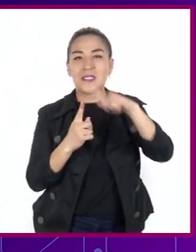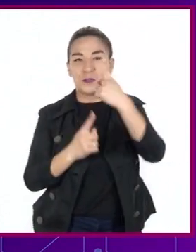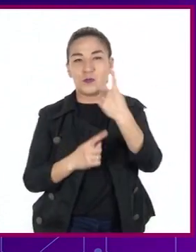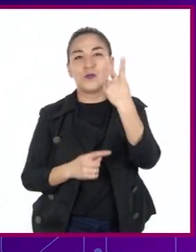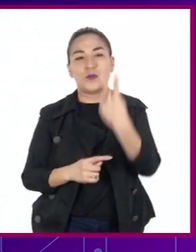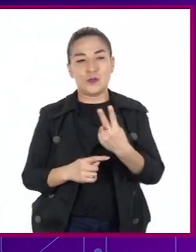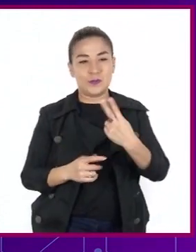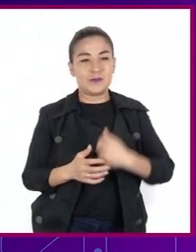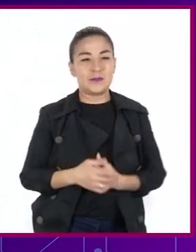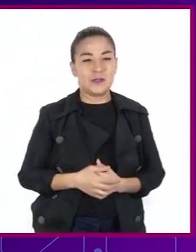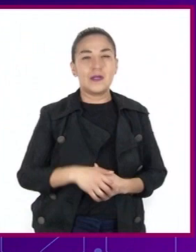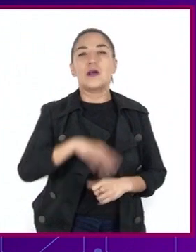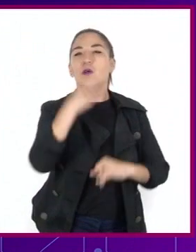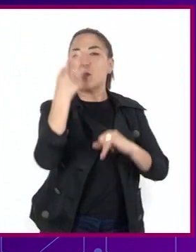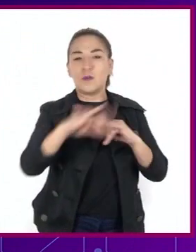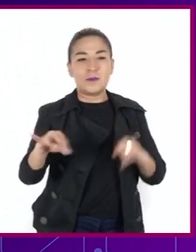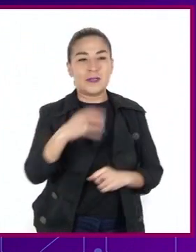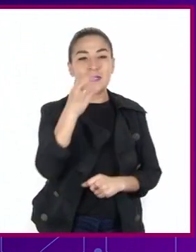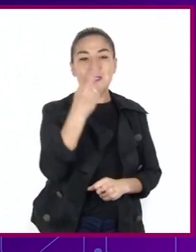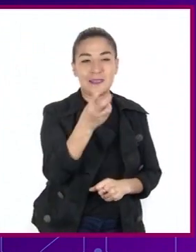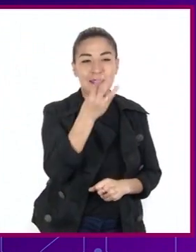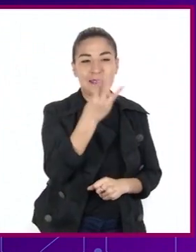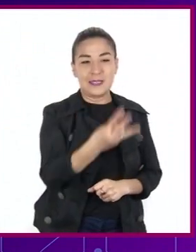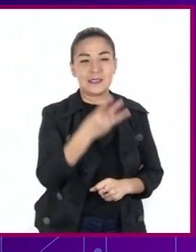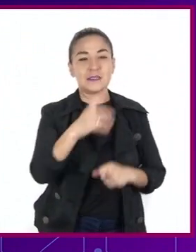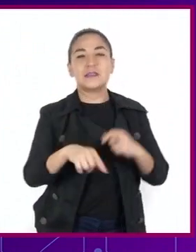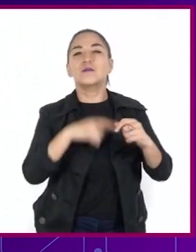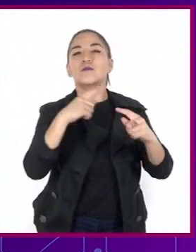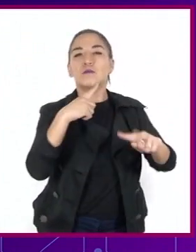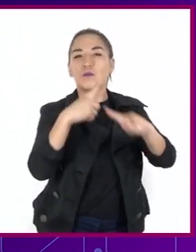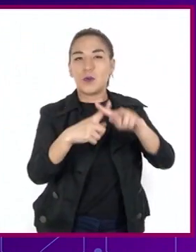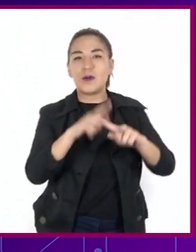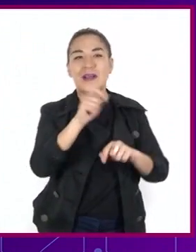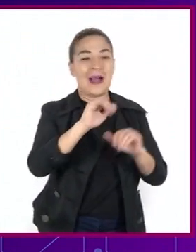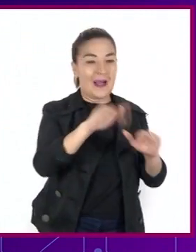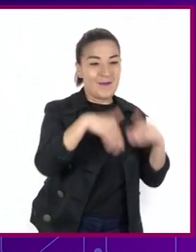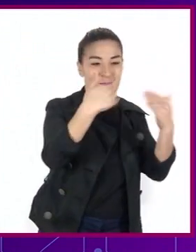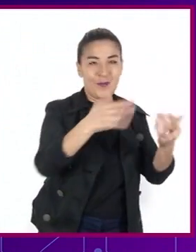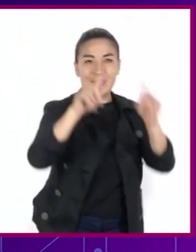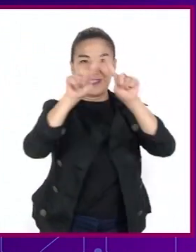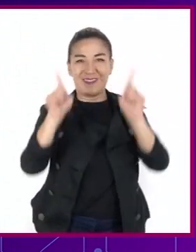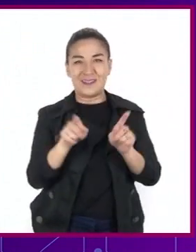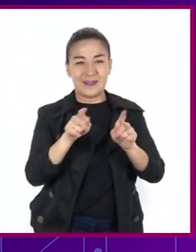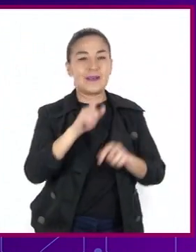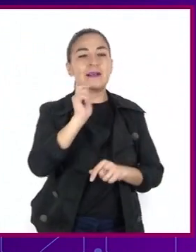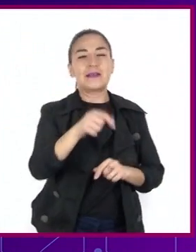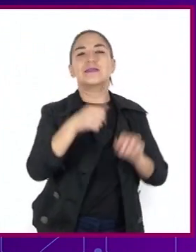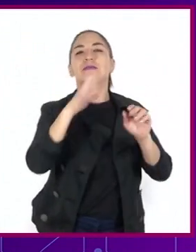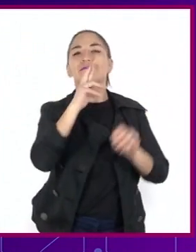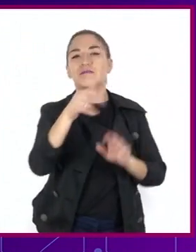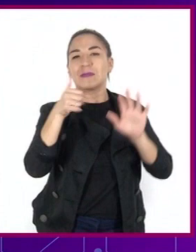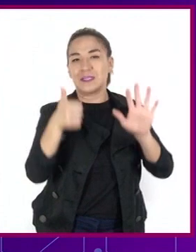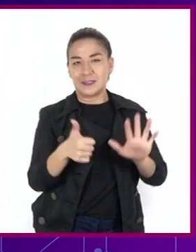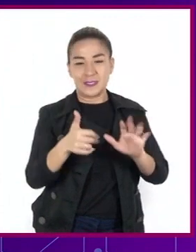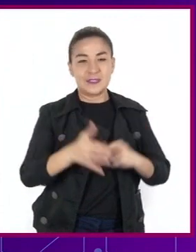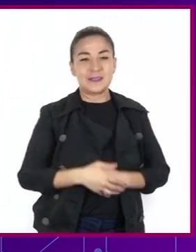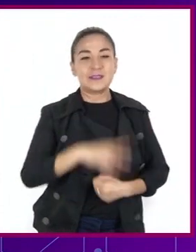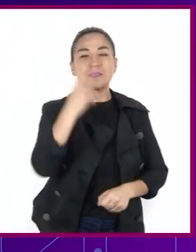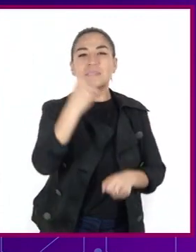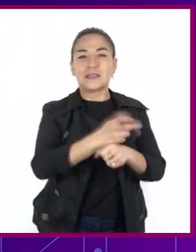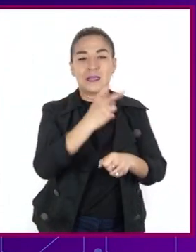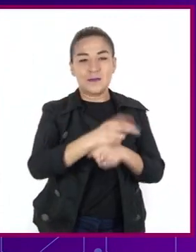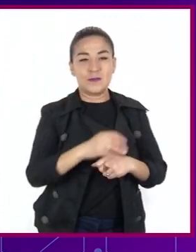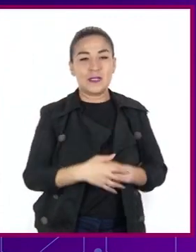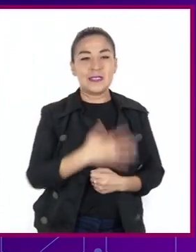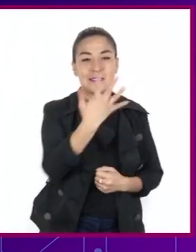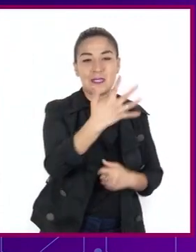2. Finalmente se multiplica este resultado por el 3 que está fuera del paréntesis y obtenemos 6. En la segunda, 5